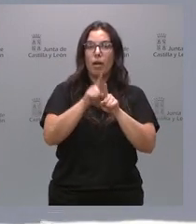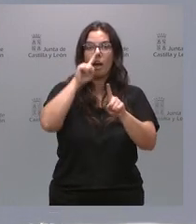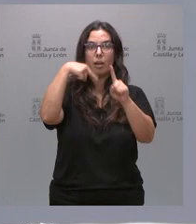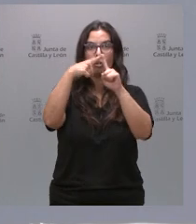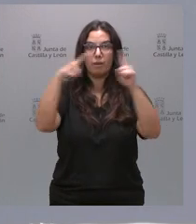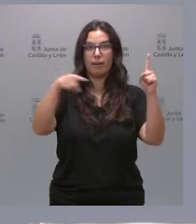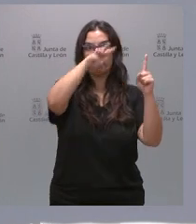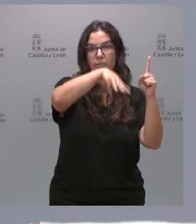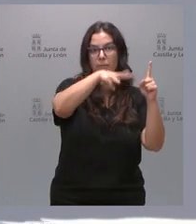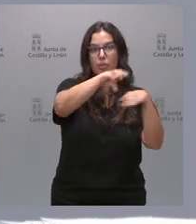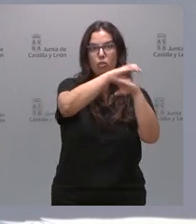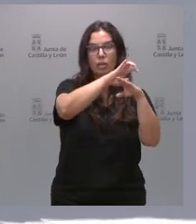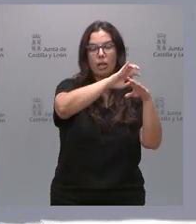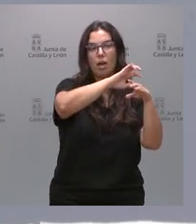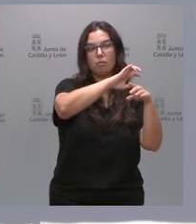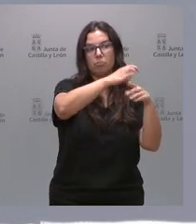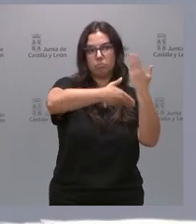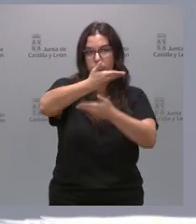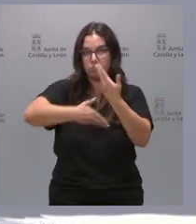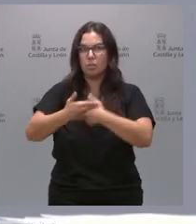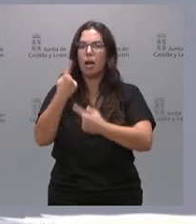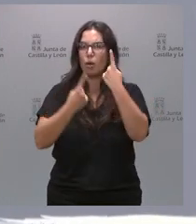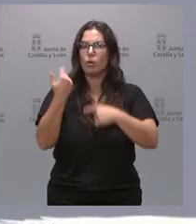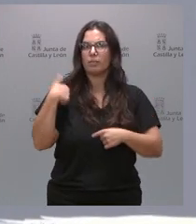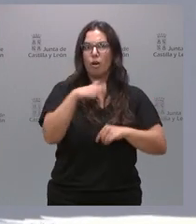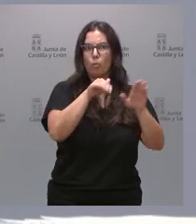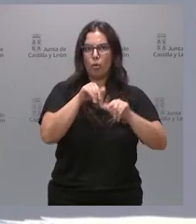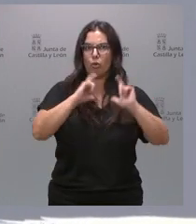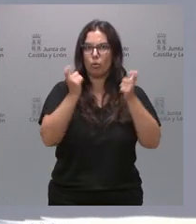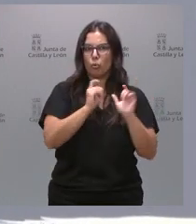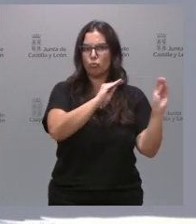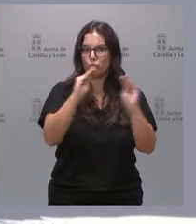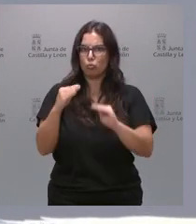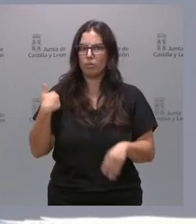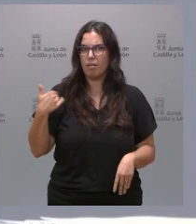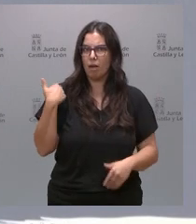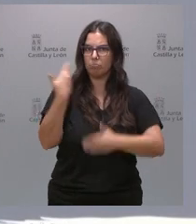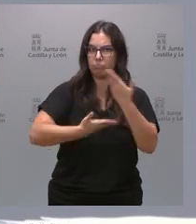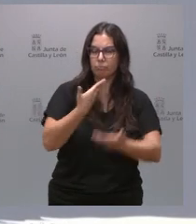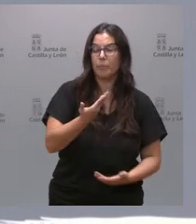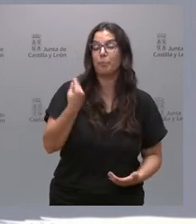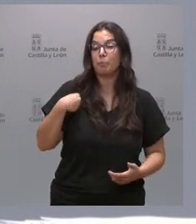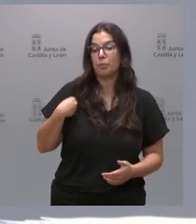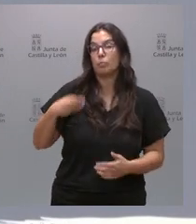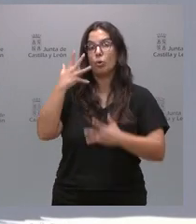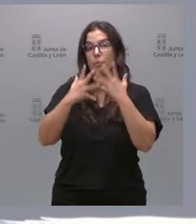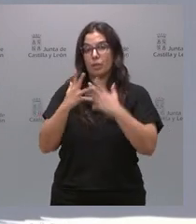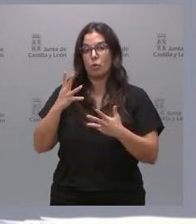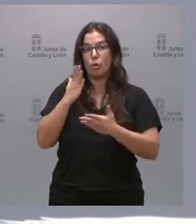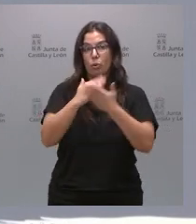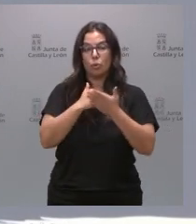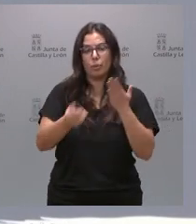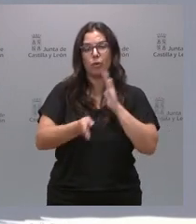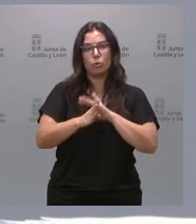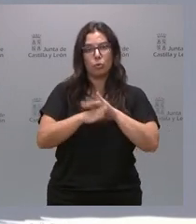con varias consejerías estas consejerías muchas de ellas ya han convocado estas reuniones de trabajo y por parte de la propia administración autonómica se vienen